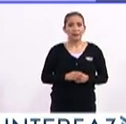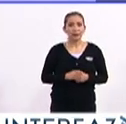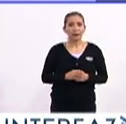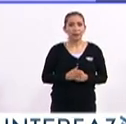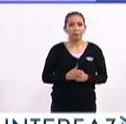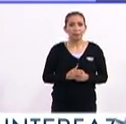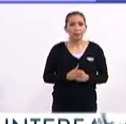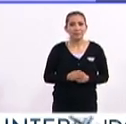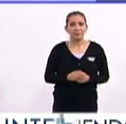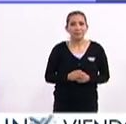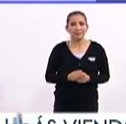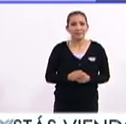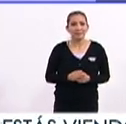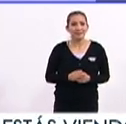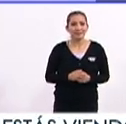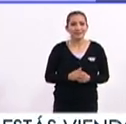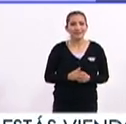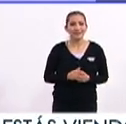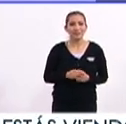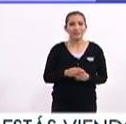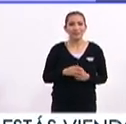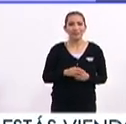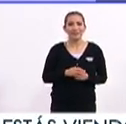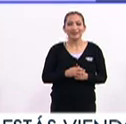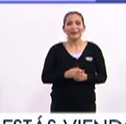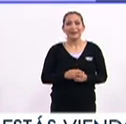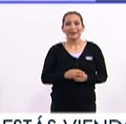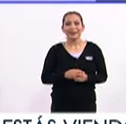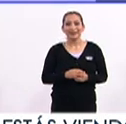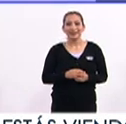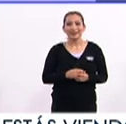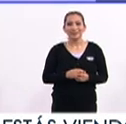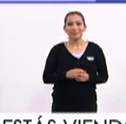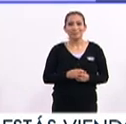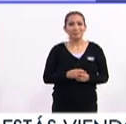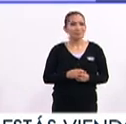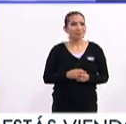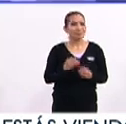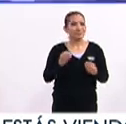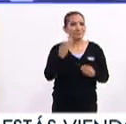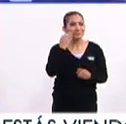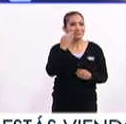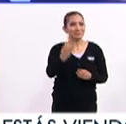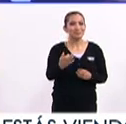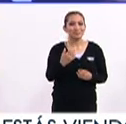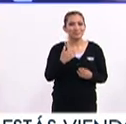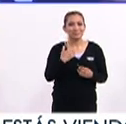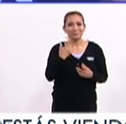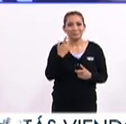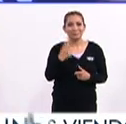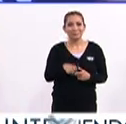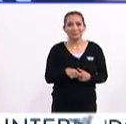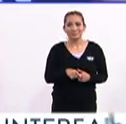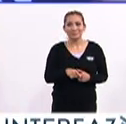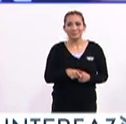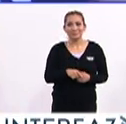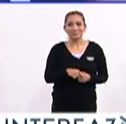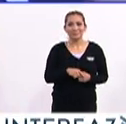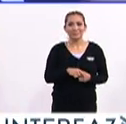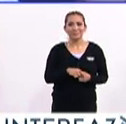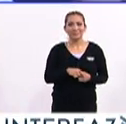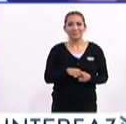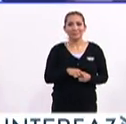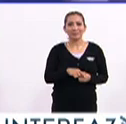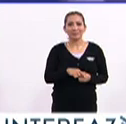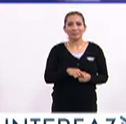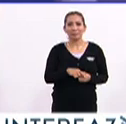un producto único en el cual el paciente lo tiene que tomar mucho tiempo, entonces pues va a llegar un momento en que